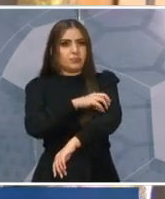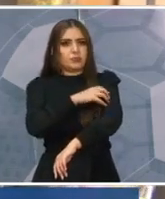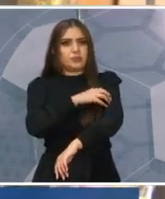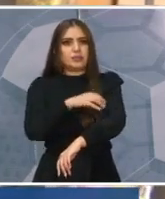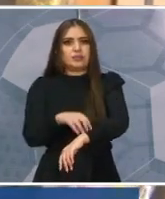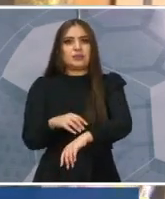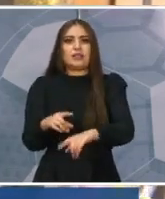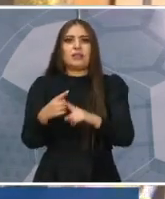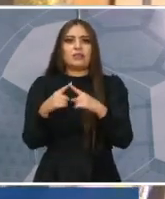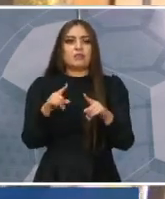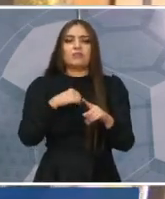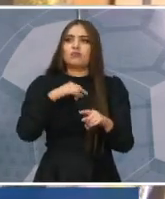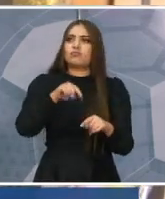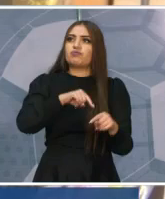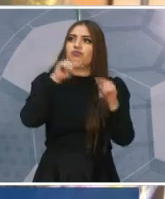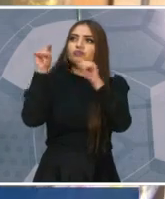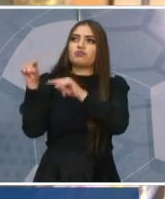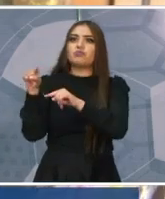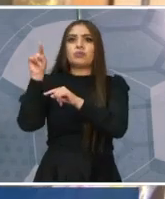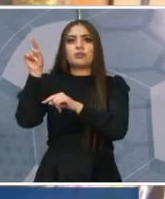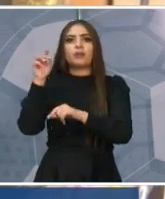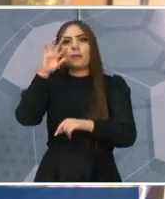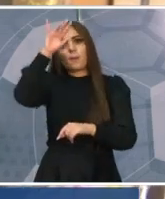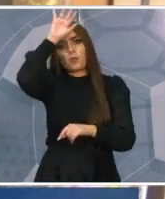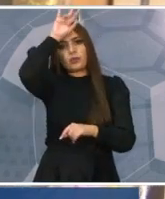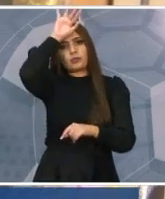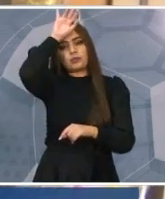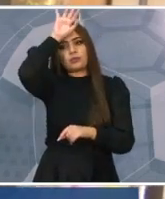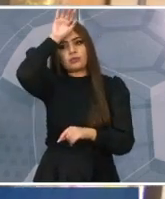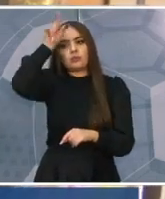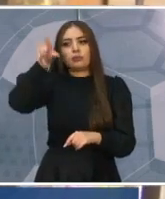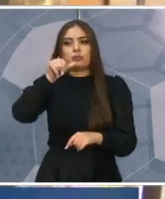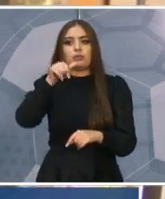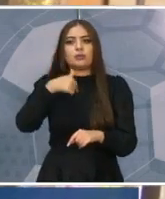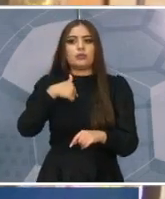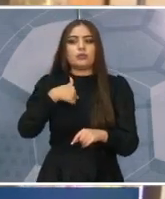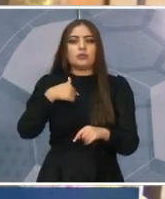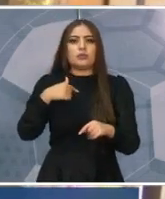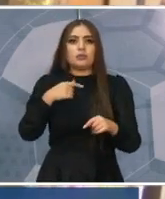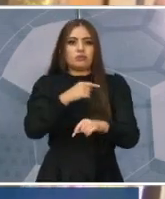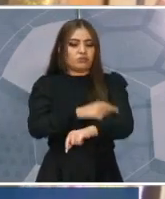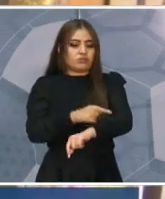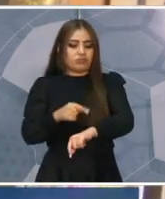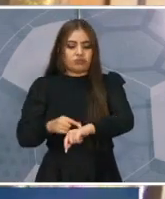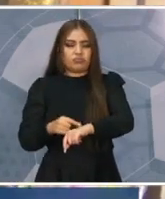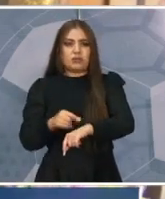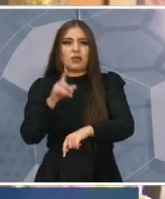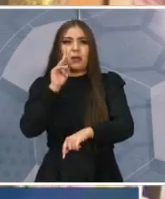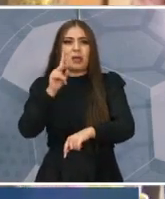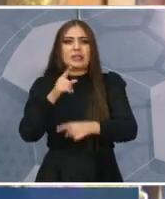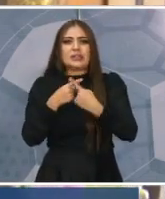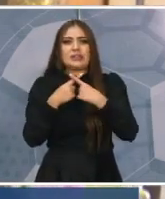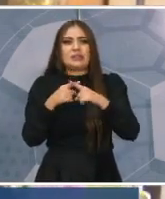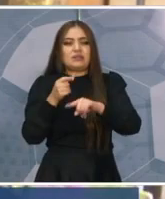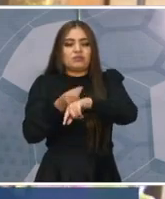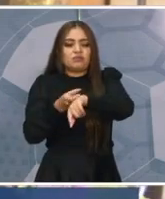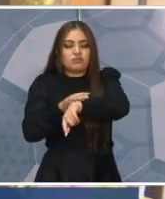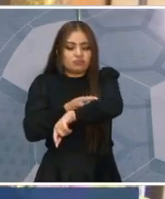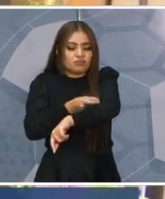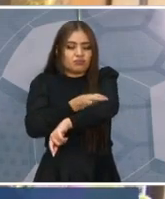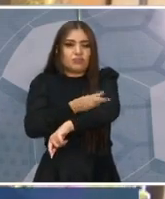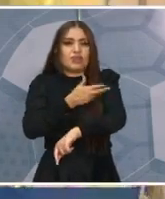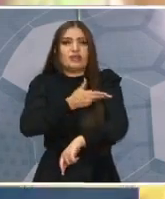se me hicieron muchas ulceraciones en distintas partes del cuerpo y pues gracias a Dios el tratamiento funcionó, pero como no lo